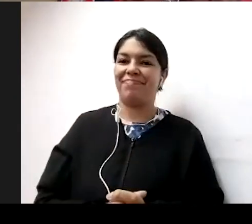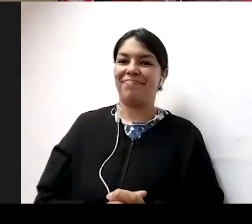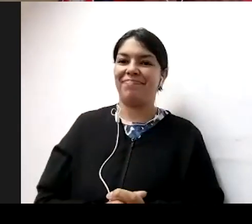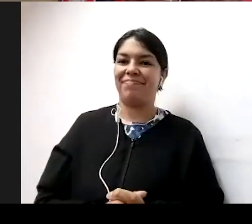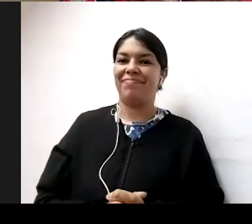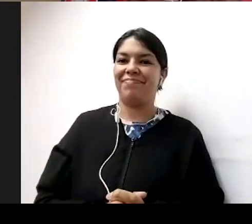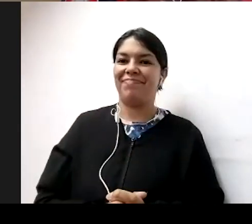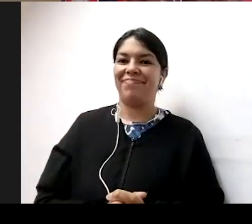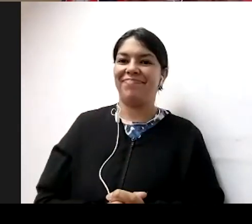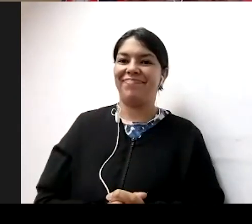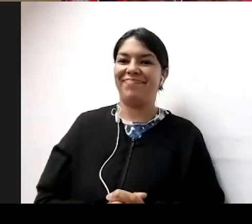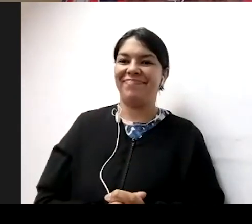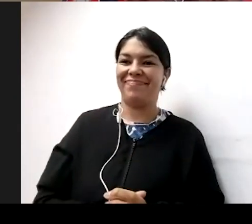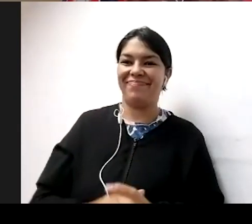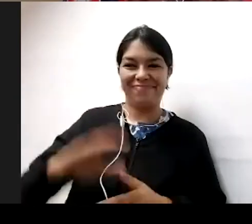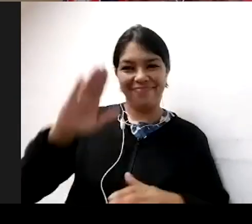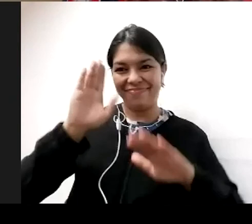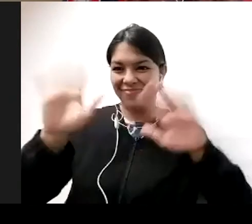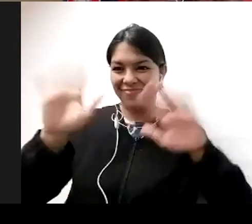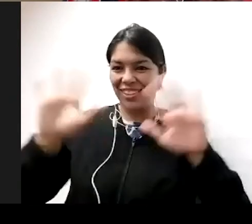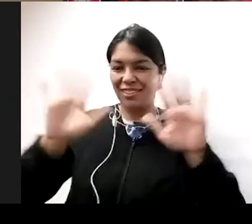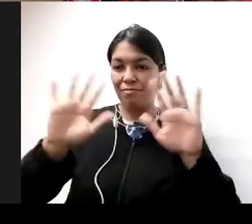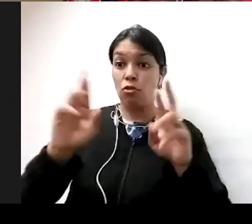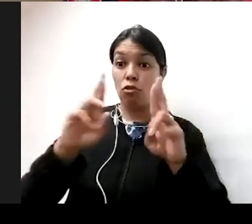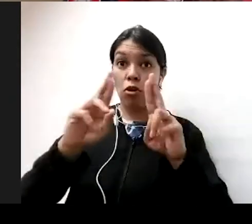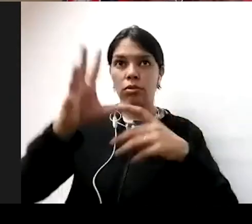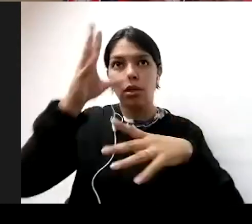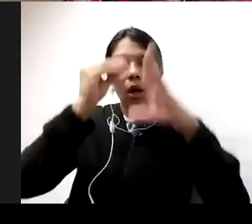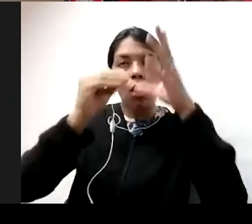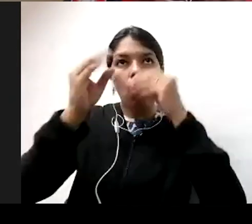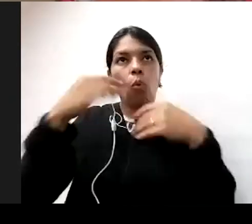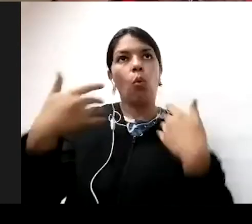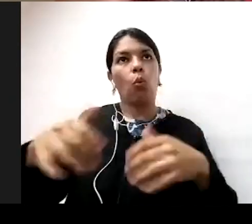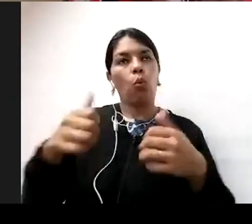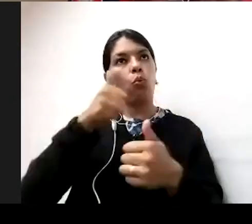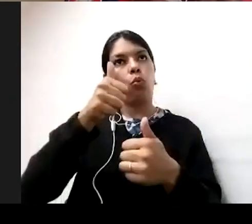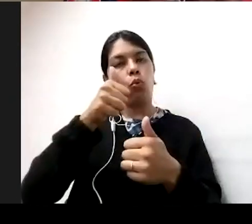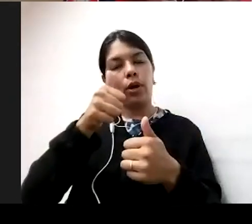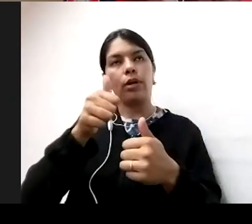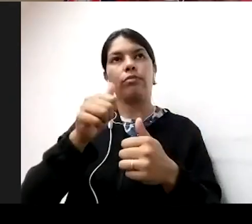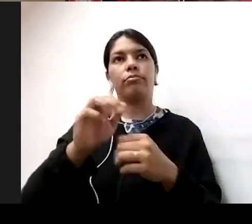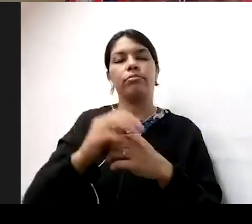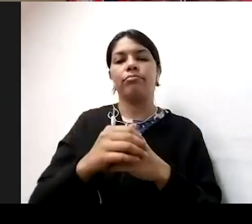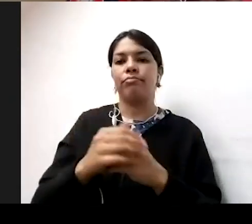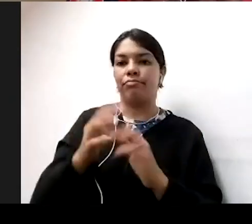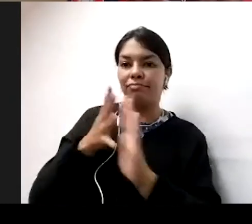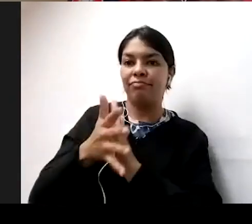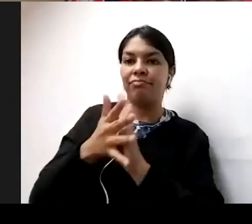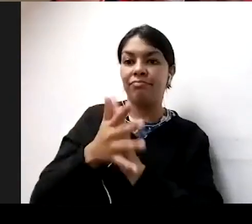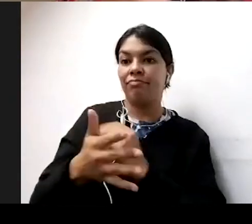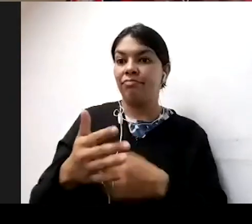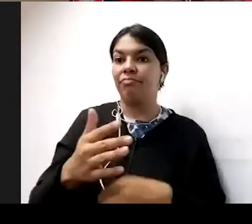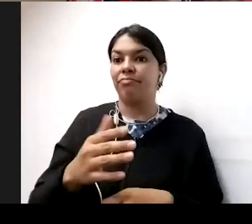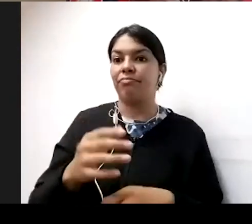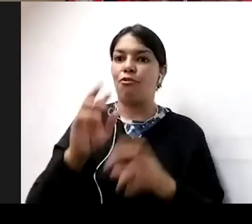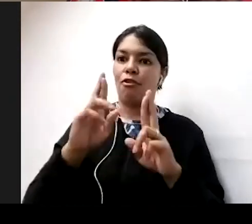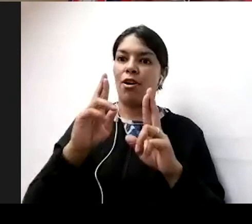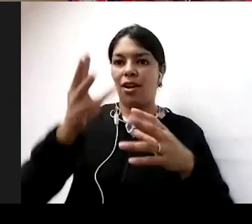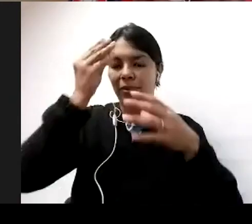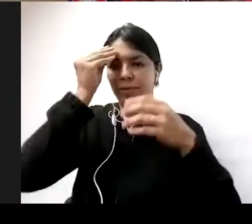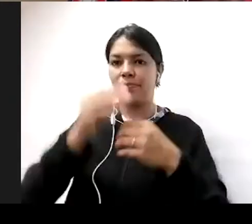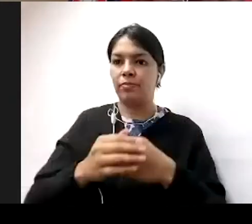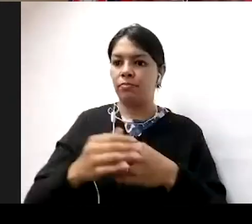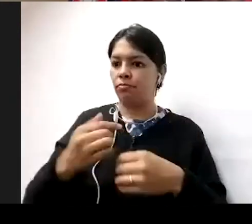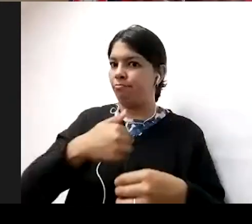Hasta luego, espero que les haya servido esta información que les acabamos de dar, perdón, y aquí estamos pendientes